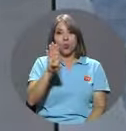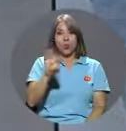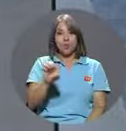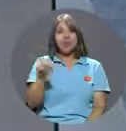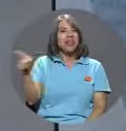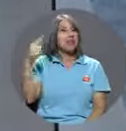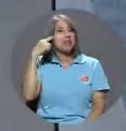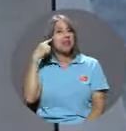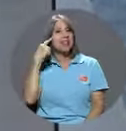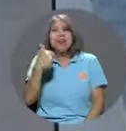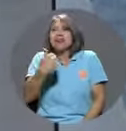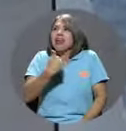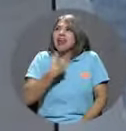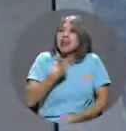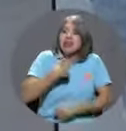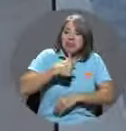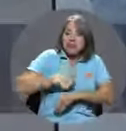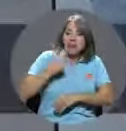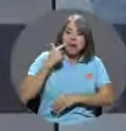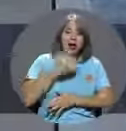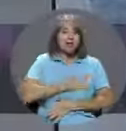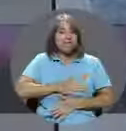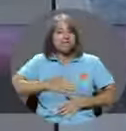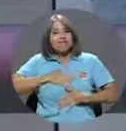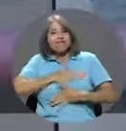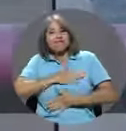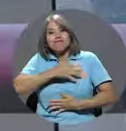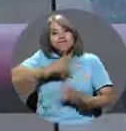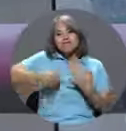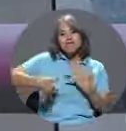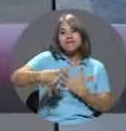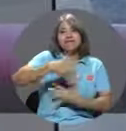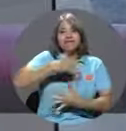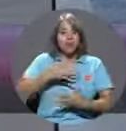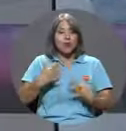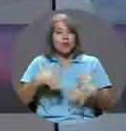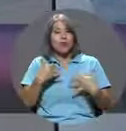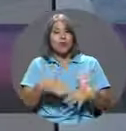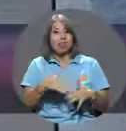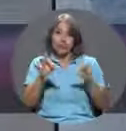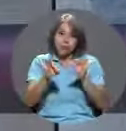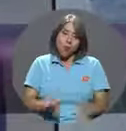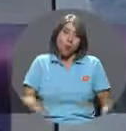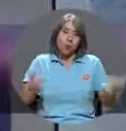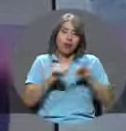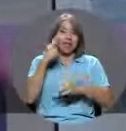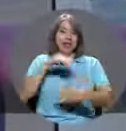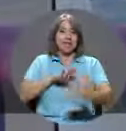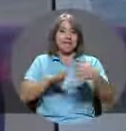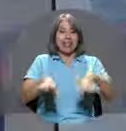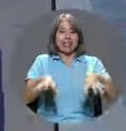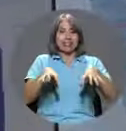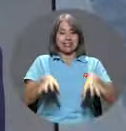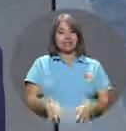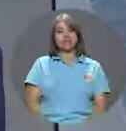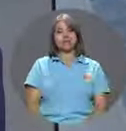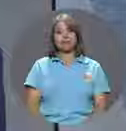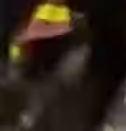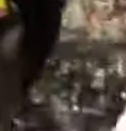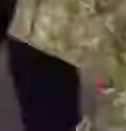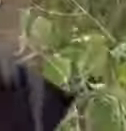un espacio para socializar, para entretenerse, para divertirse, es fundamental para enfrentar el estrés